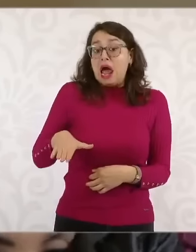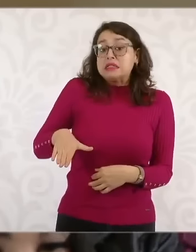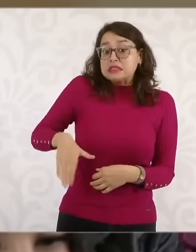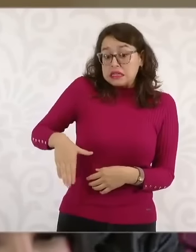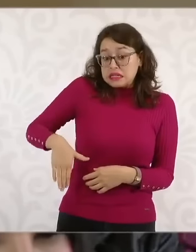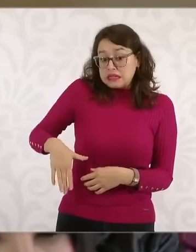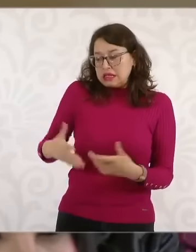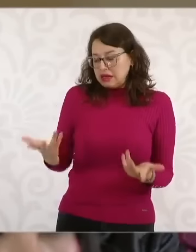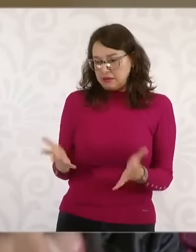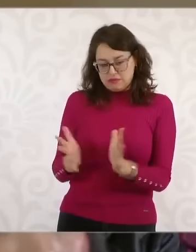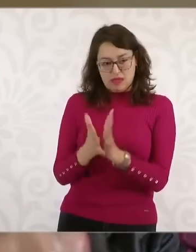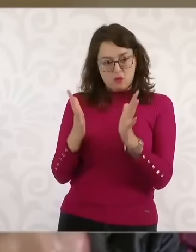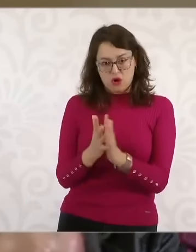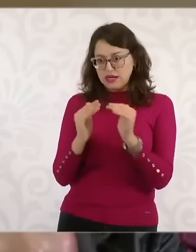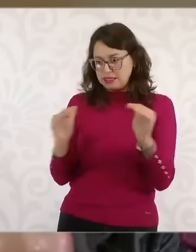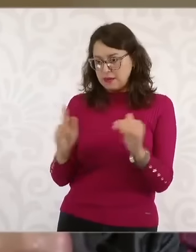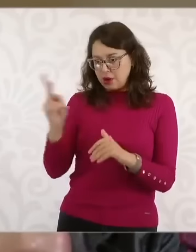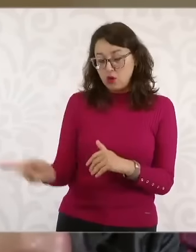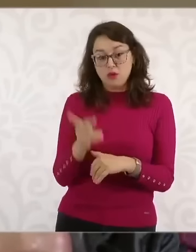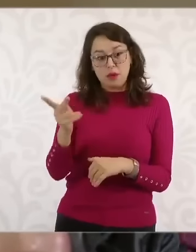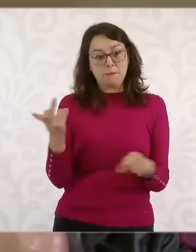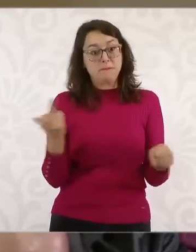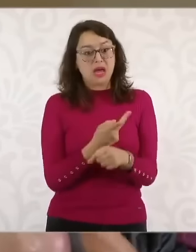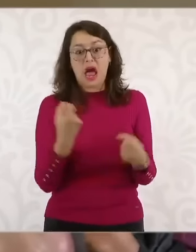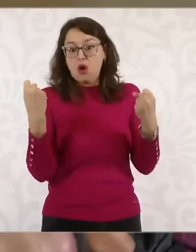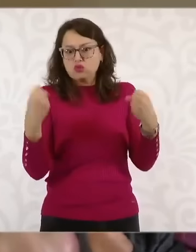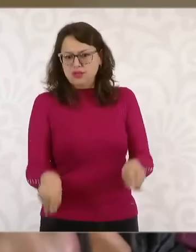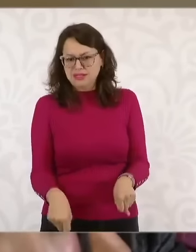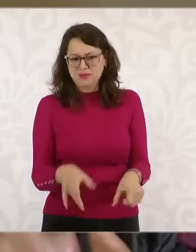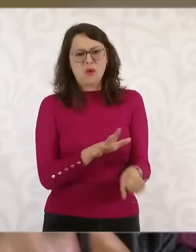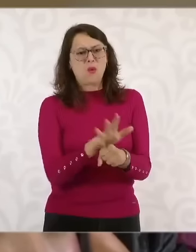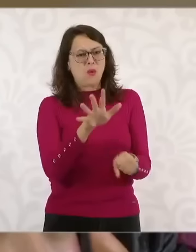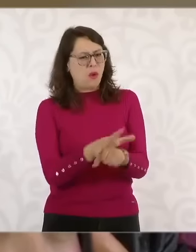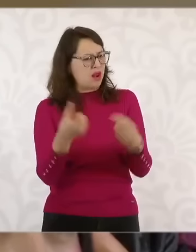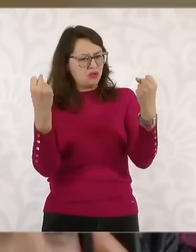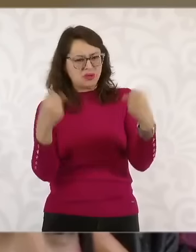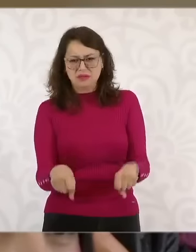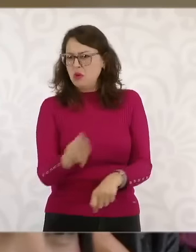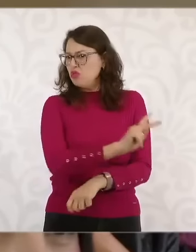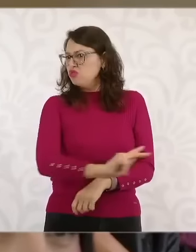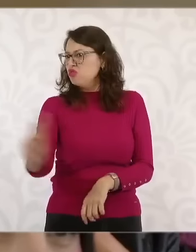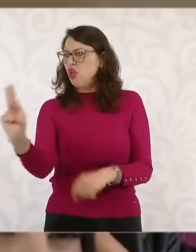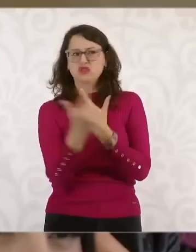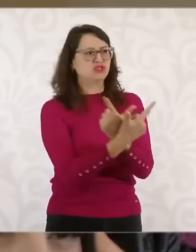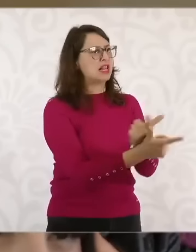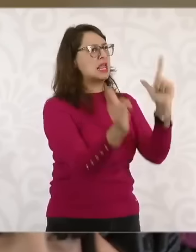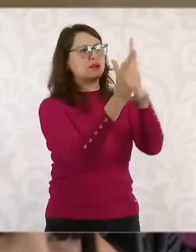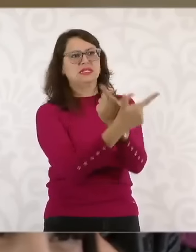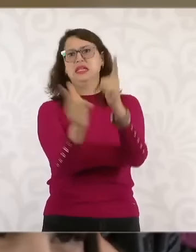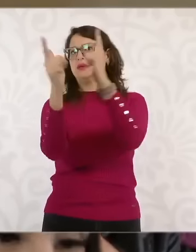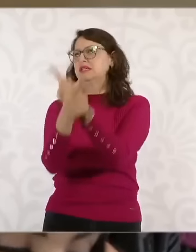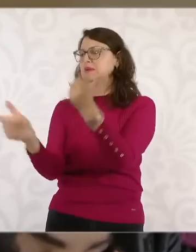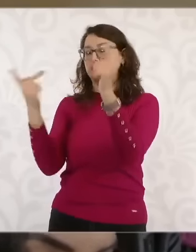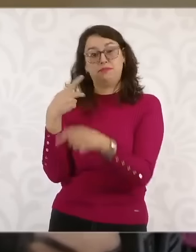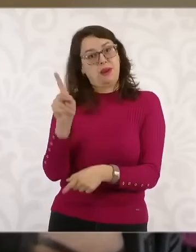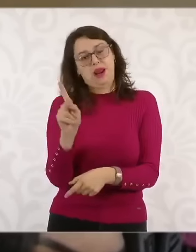tema de la democracia nos decía, pues están diciendo del autoritarismo cuando en realidad hay máximas libertades, pero aquí el punto es que se